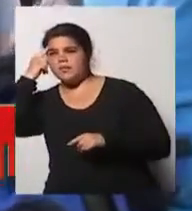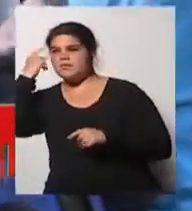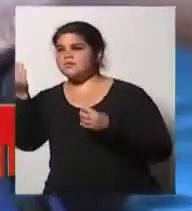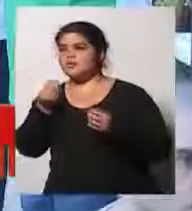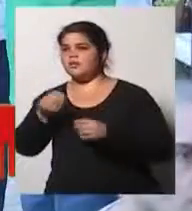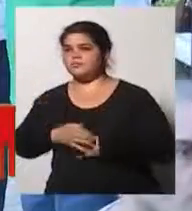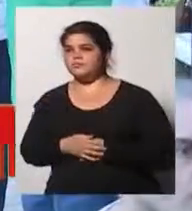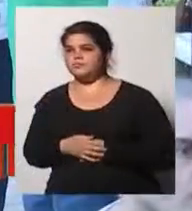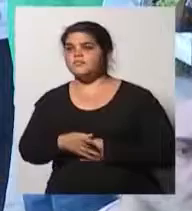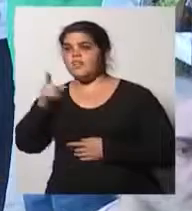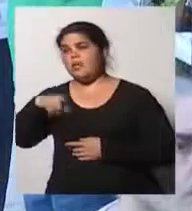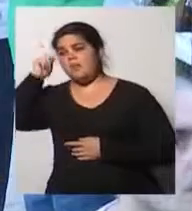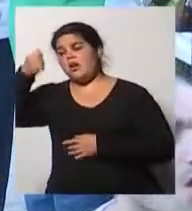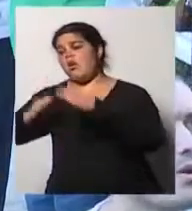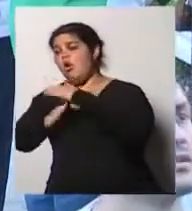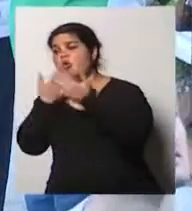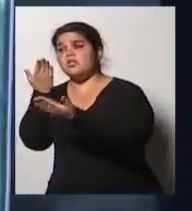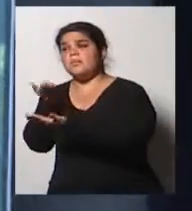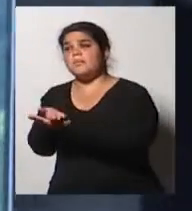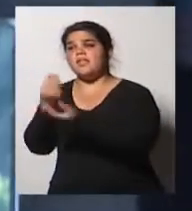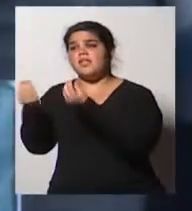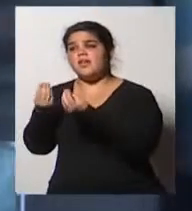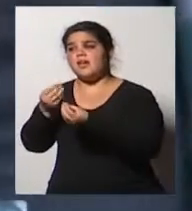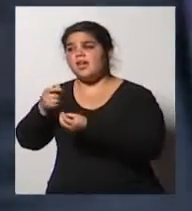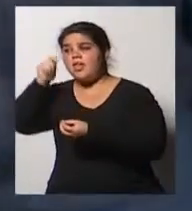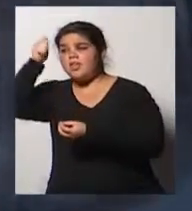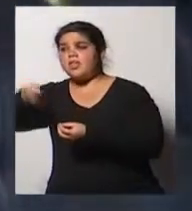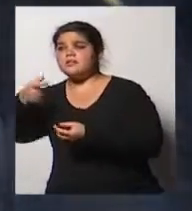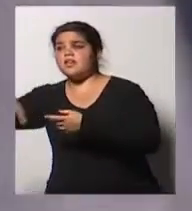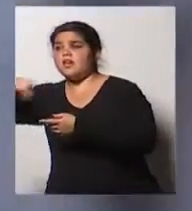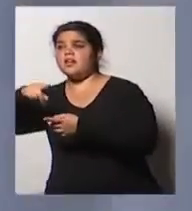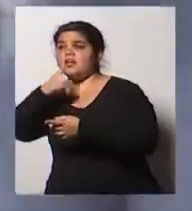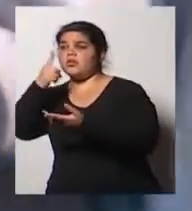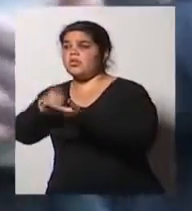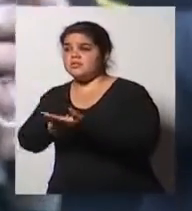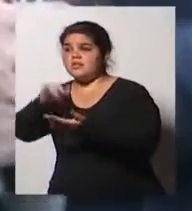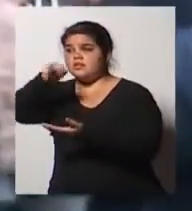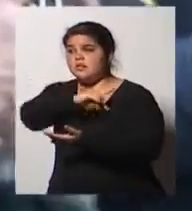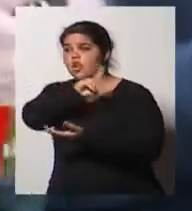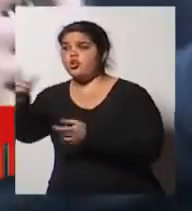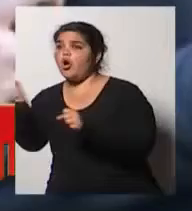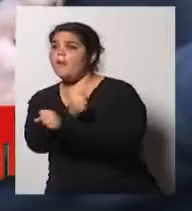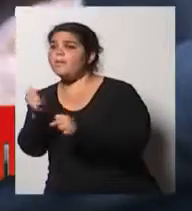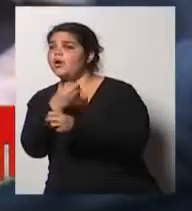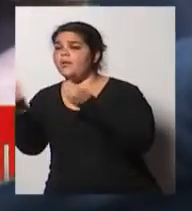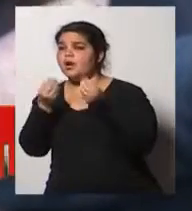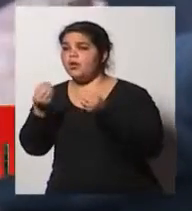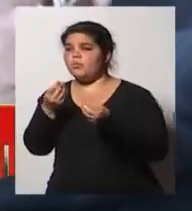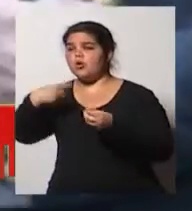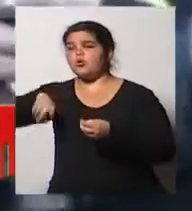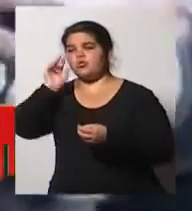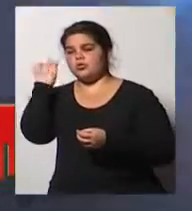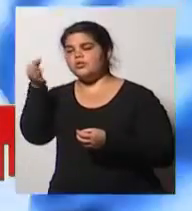y por eso hemos ido a la Corte, para que la Corte decida si es constitucional o no. Y por supuesto, nosotros vamos a acatar